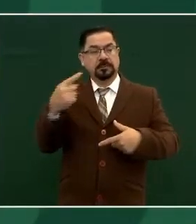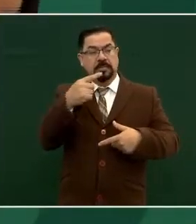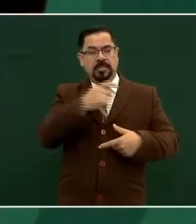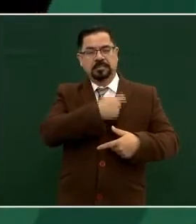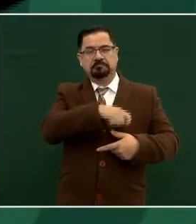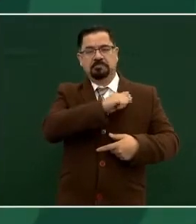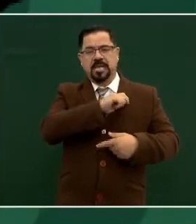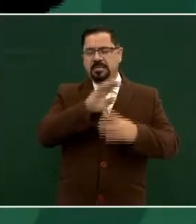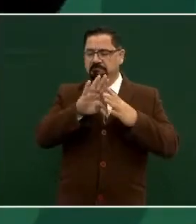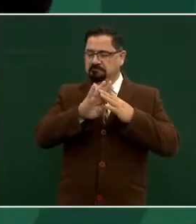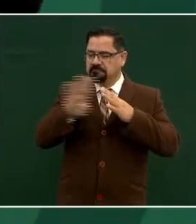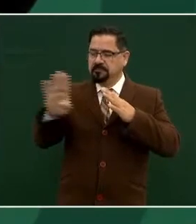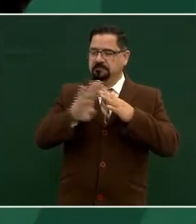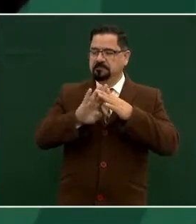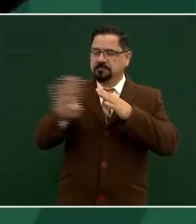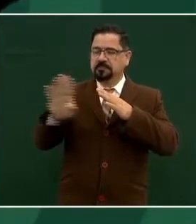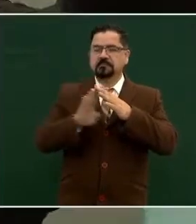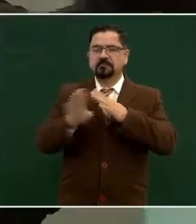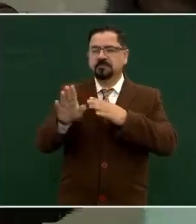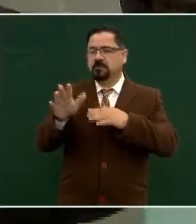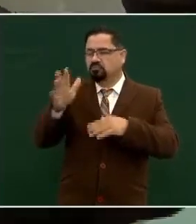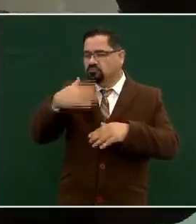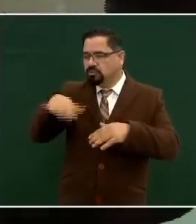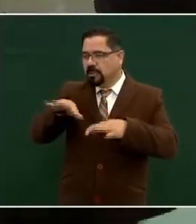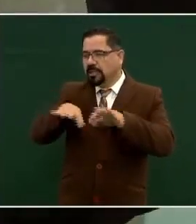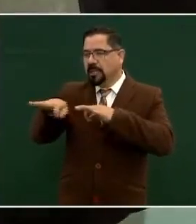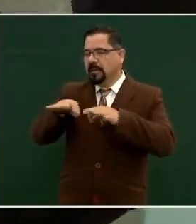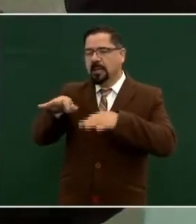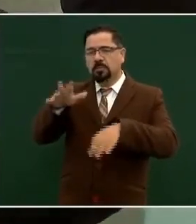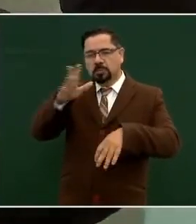y a trabajar y a buscarse la vida.